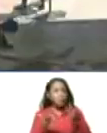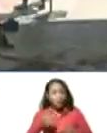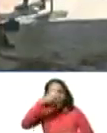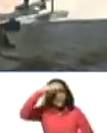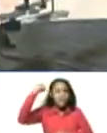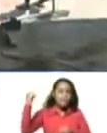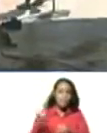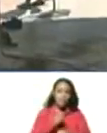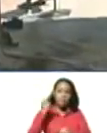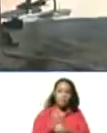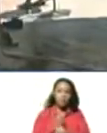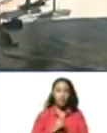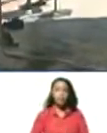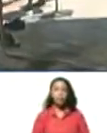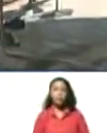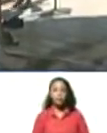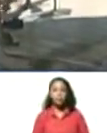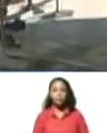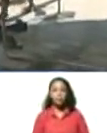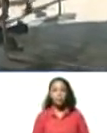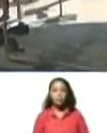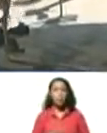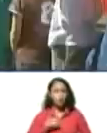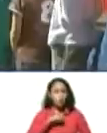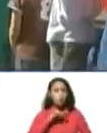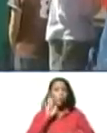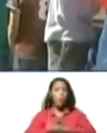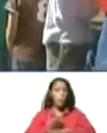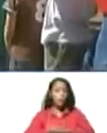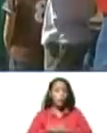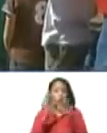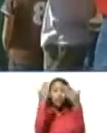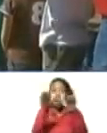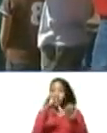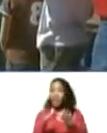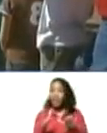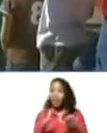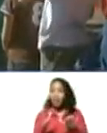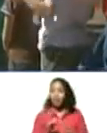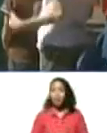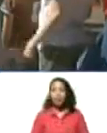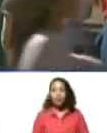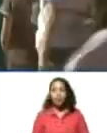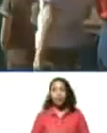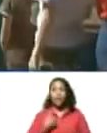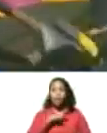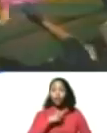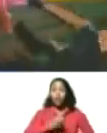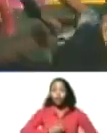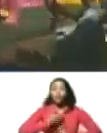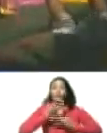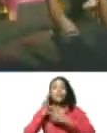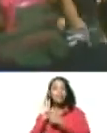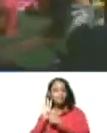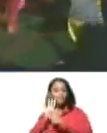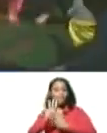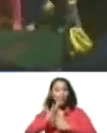trabajo. Estamos pasando las navidades que expresan